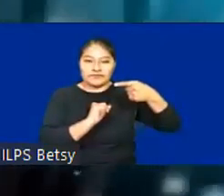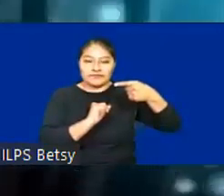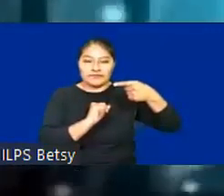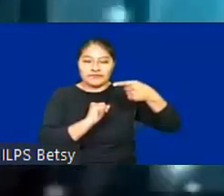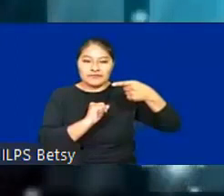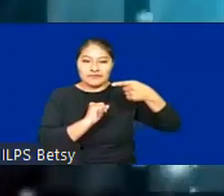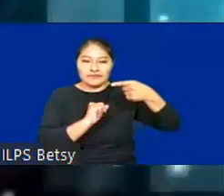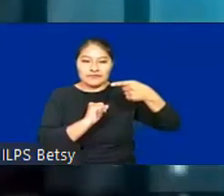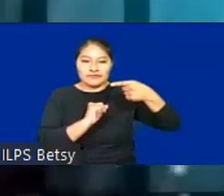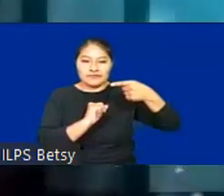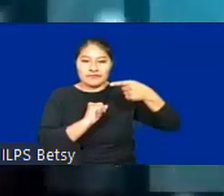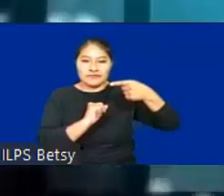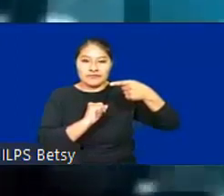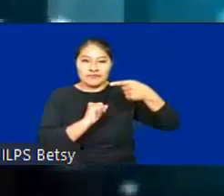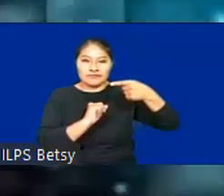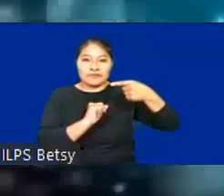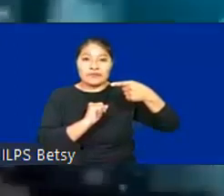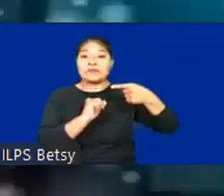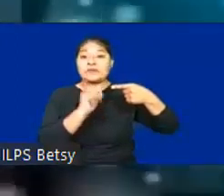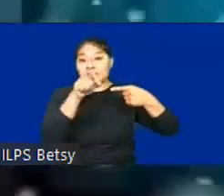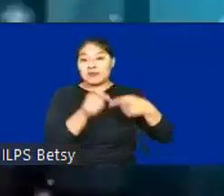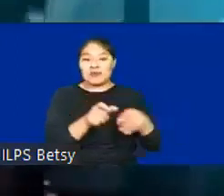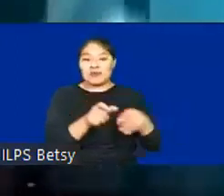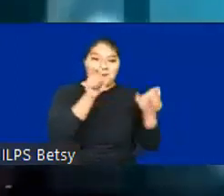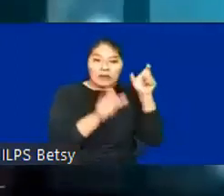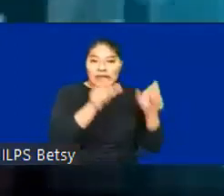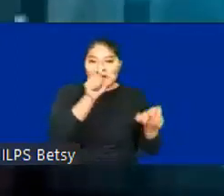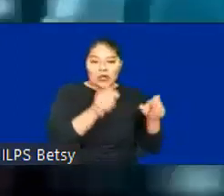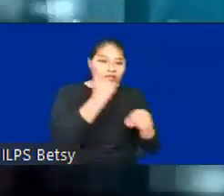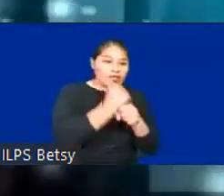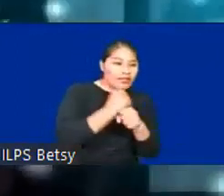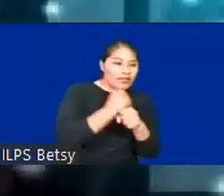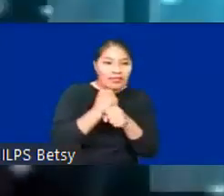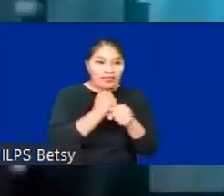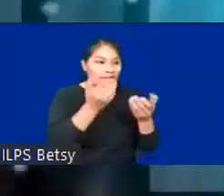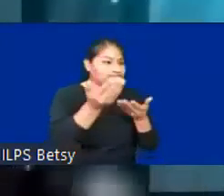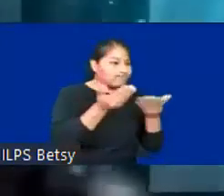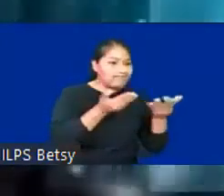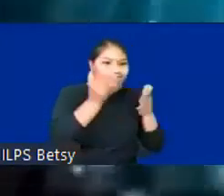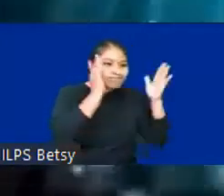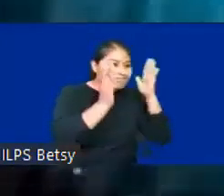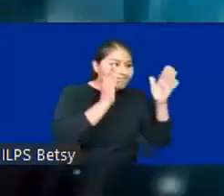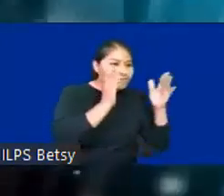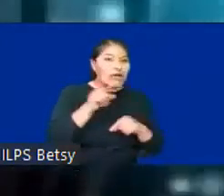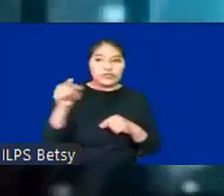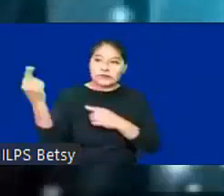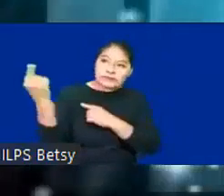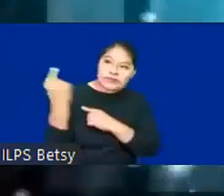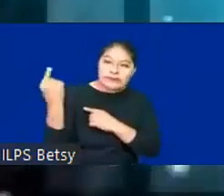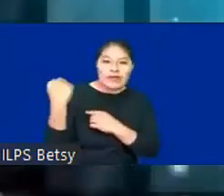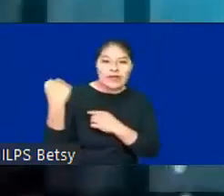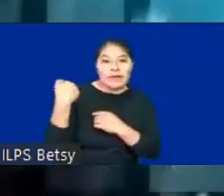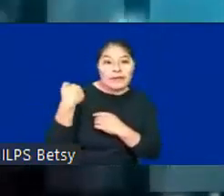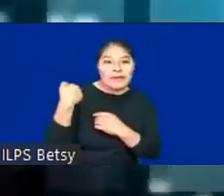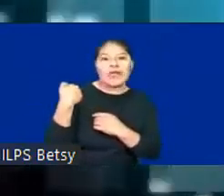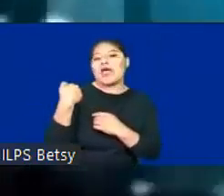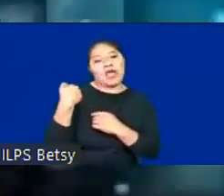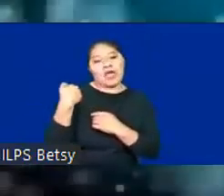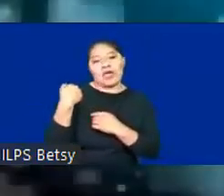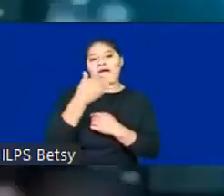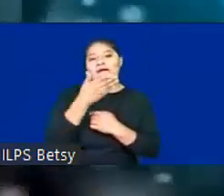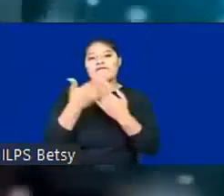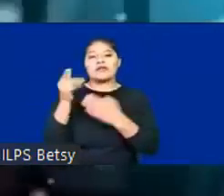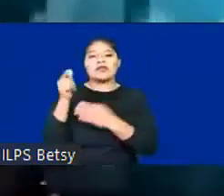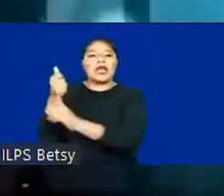del lado del personal para que pueda tener otro tipo de servicios o trámites que también son